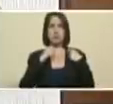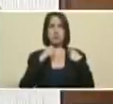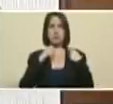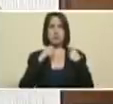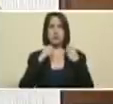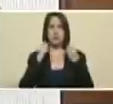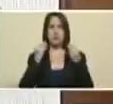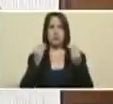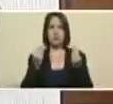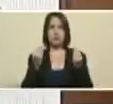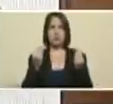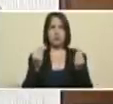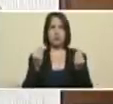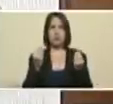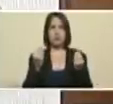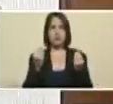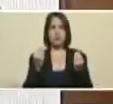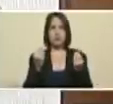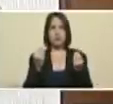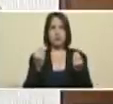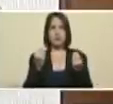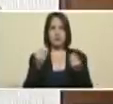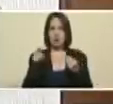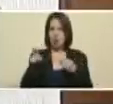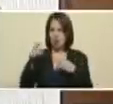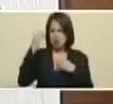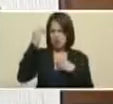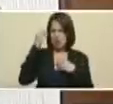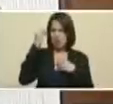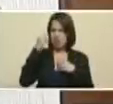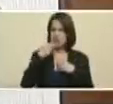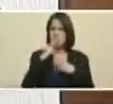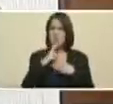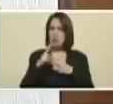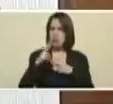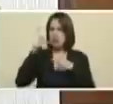Yo le dije, comandante, ¿usted pensó bien eso?